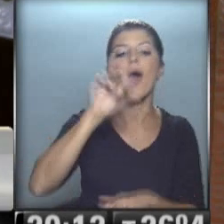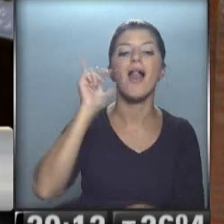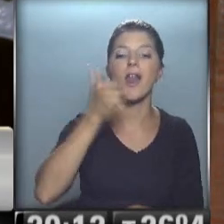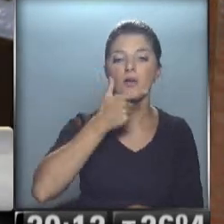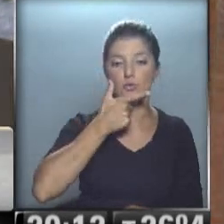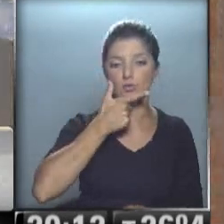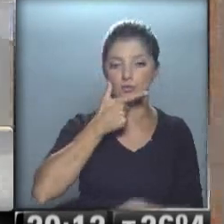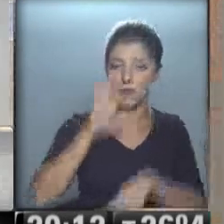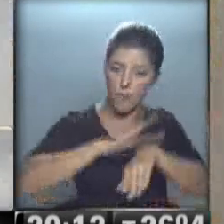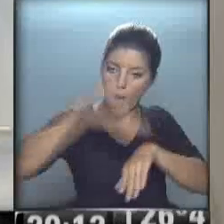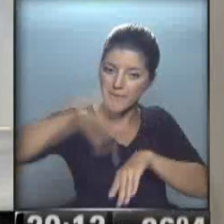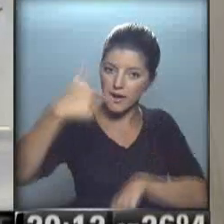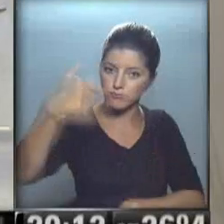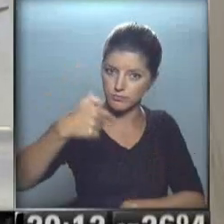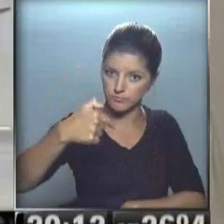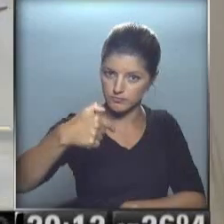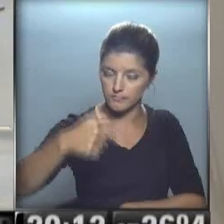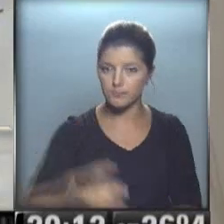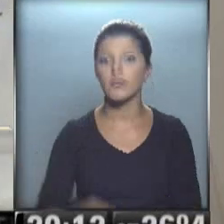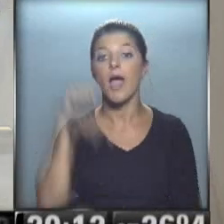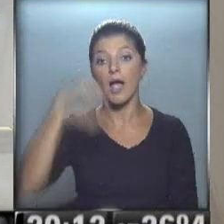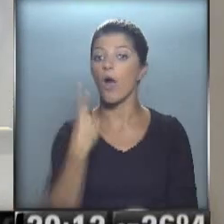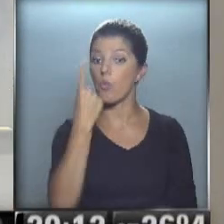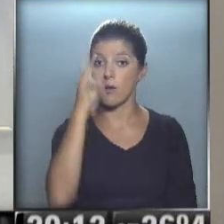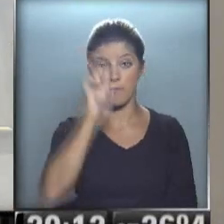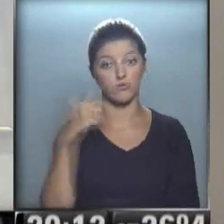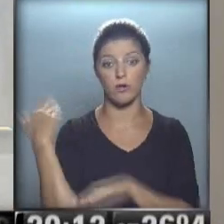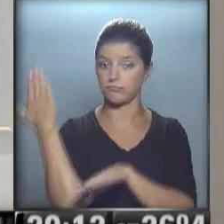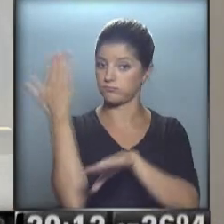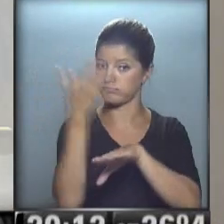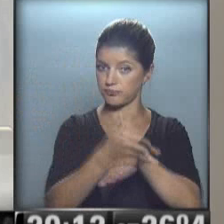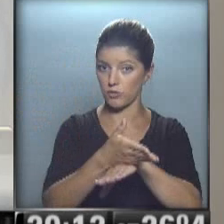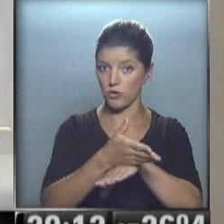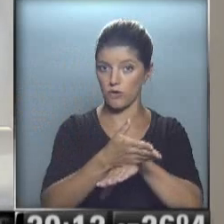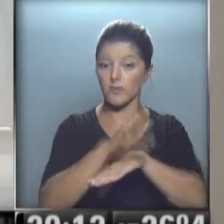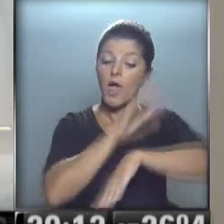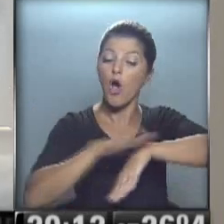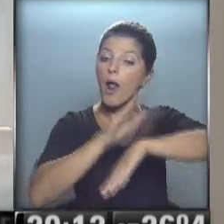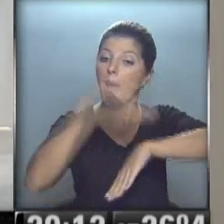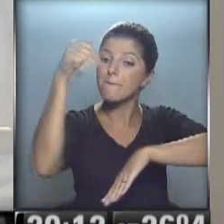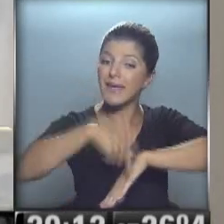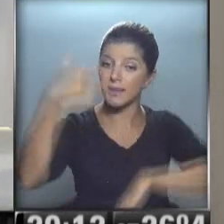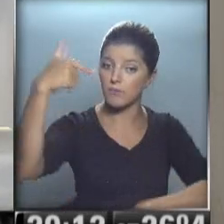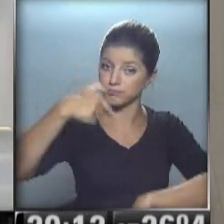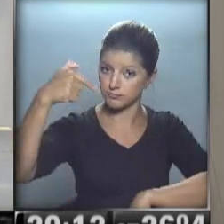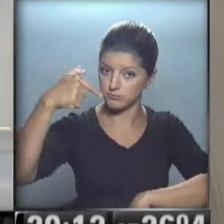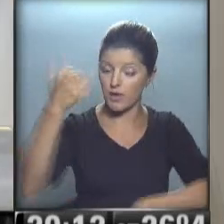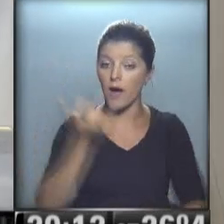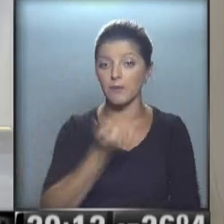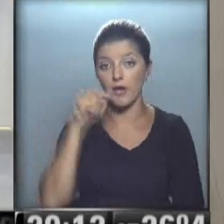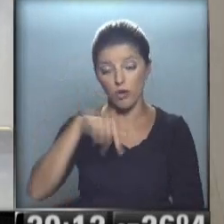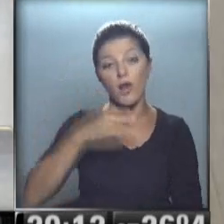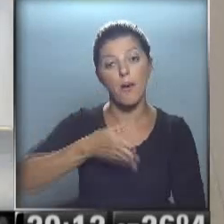bala en un glúteo. Acá al hospital ingresó un paciente con una herida de arma de fuego en la región glútea, que está siendo